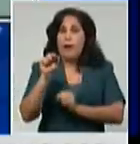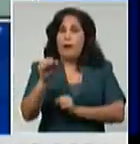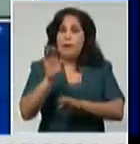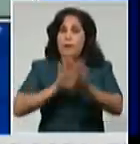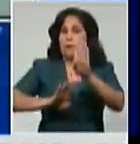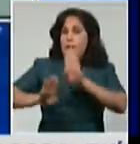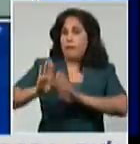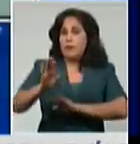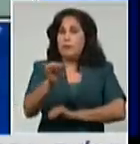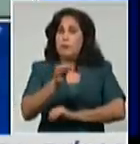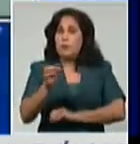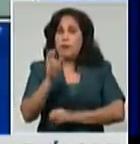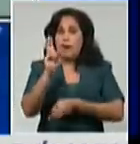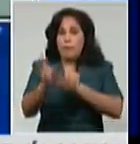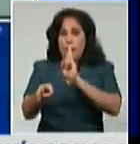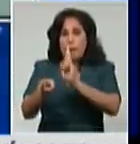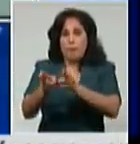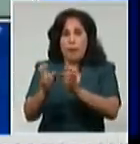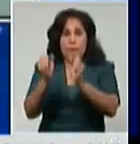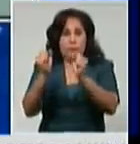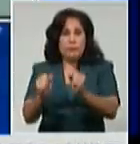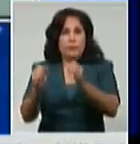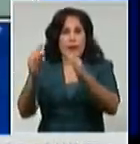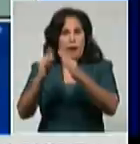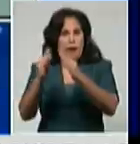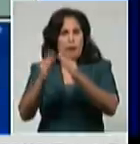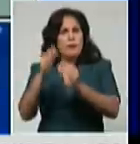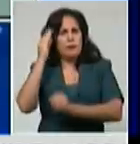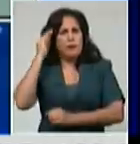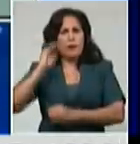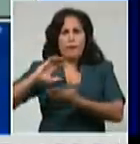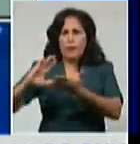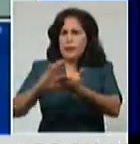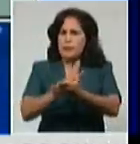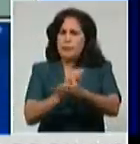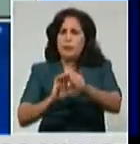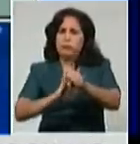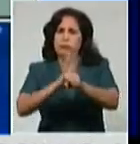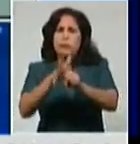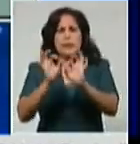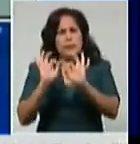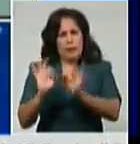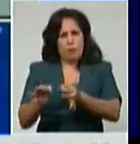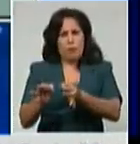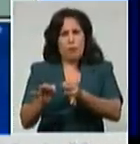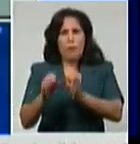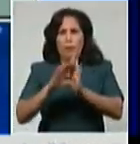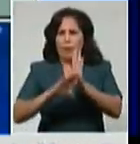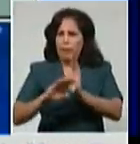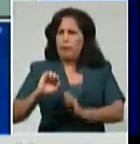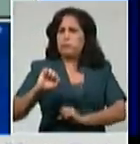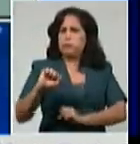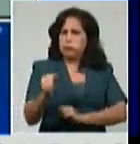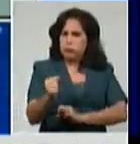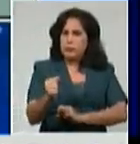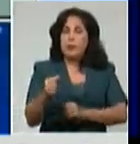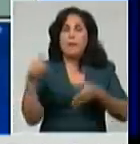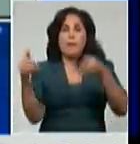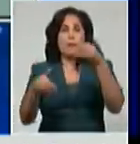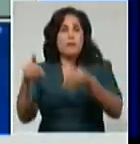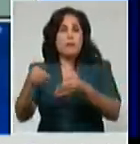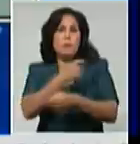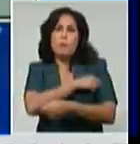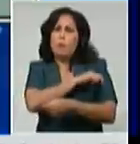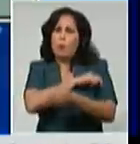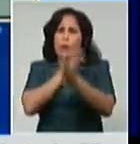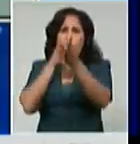Municipal, y que no tenemos duda de que con las medidas que se adoptan y la participación de la población